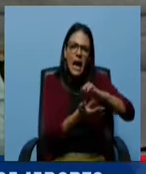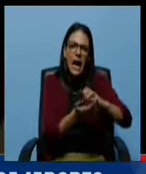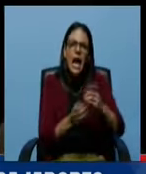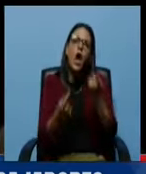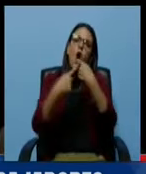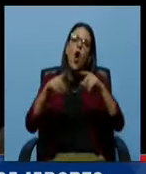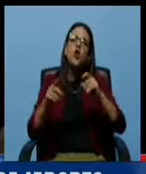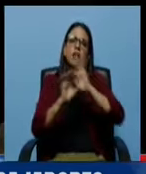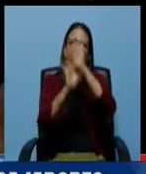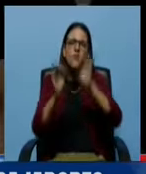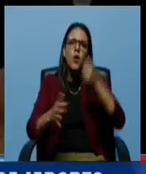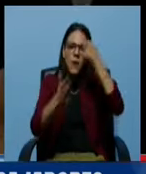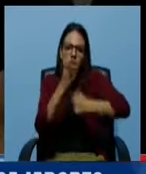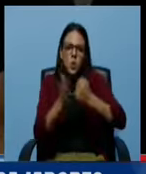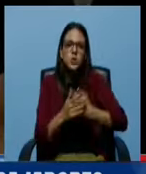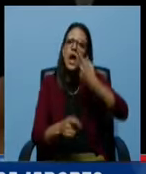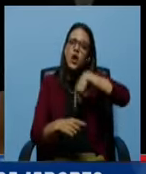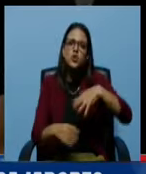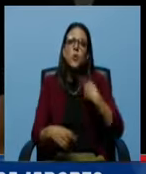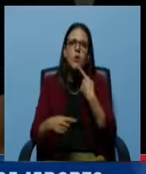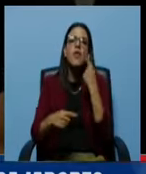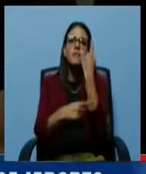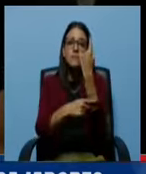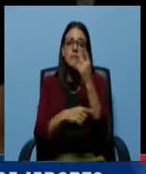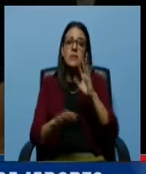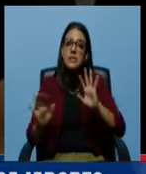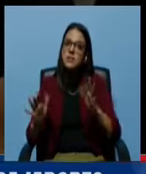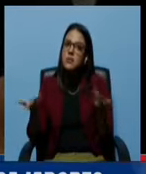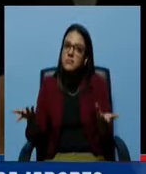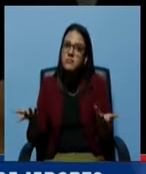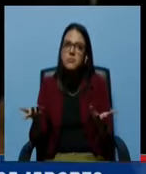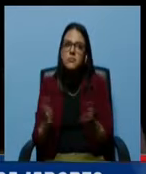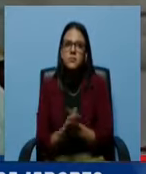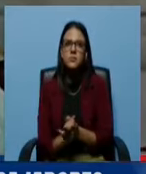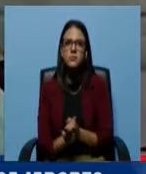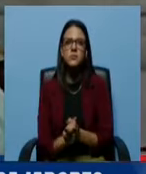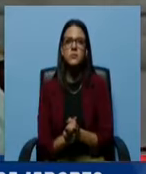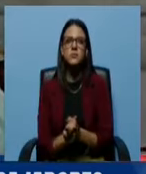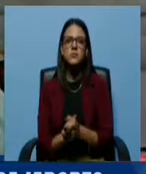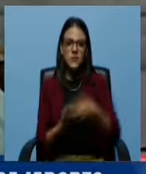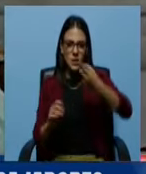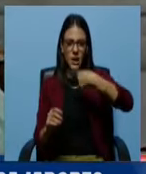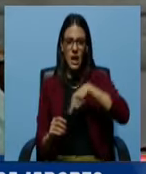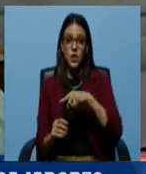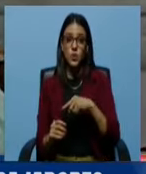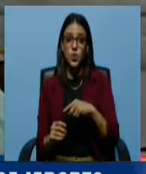lucha, nosotros pudiéramos decir que nosotros,